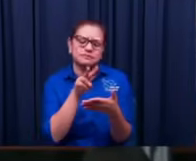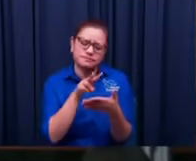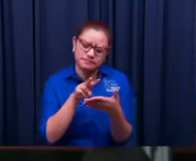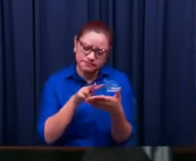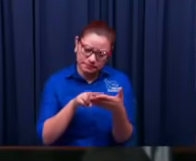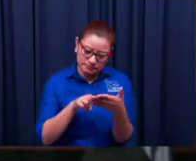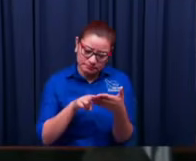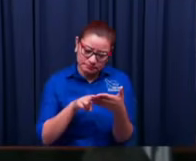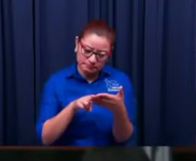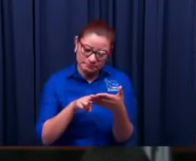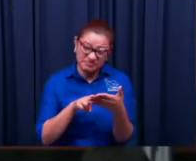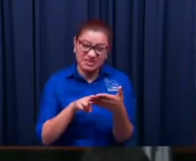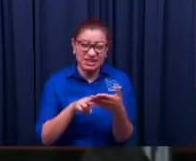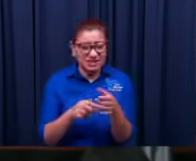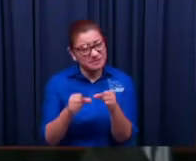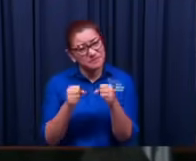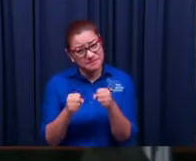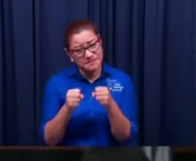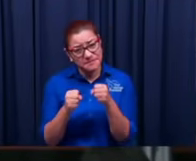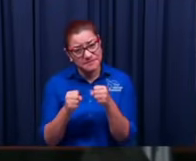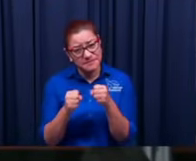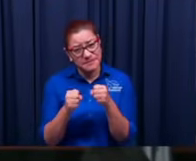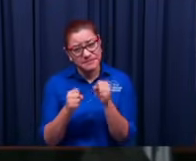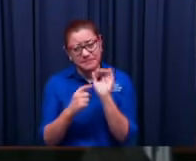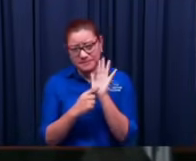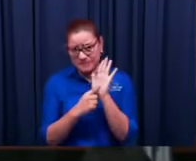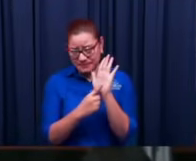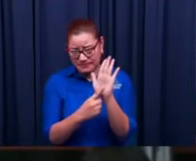pero es un poco complicado, creo yo.